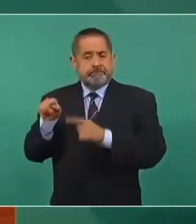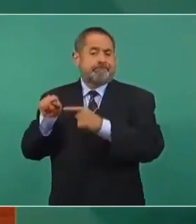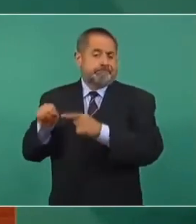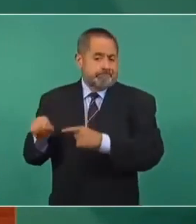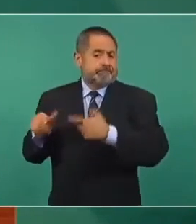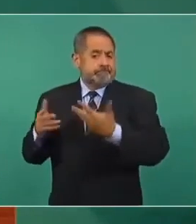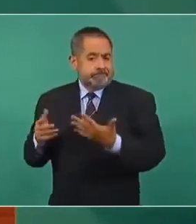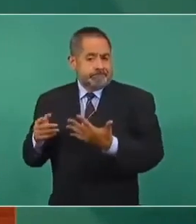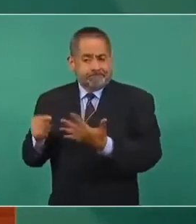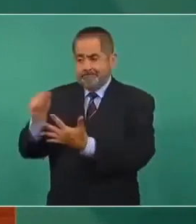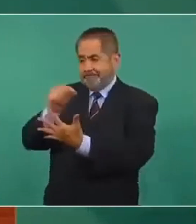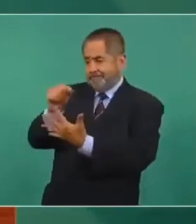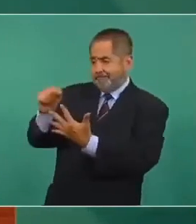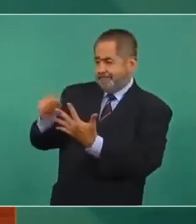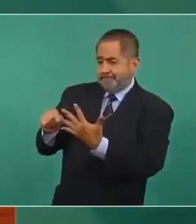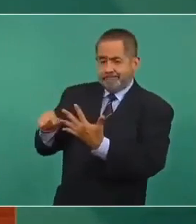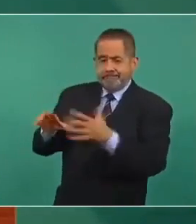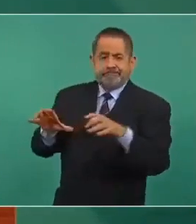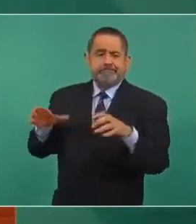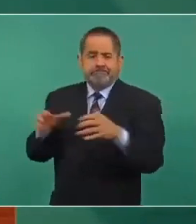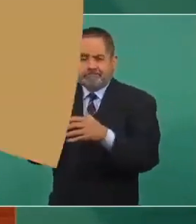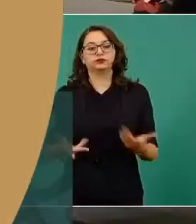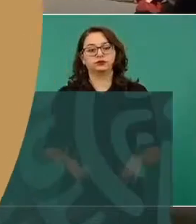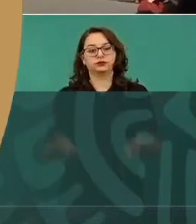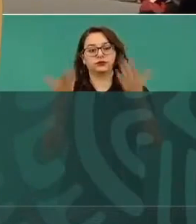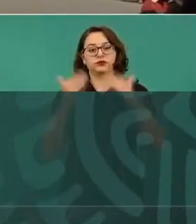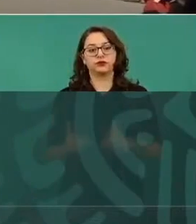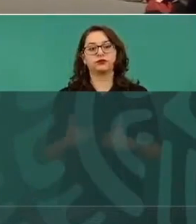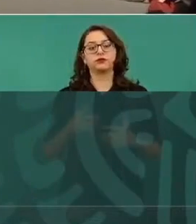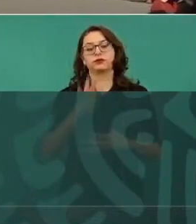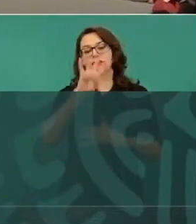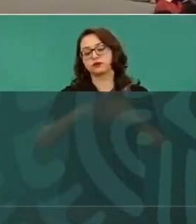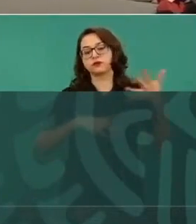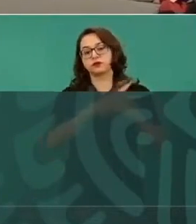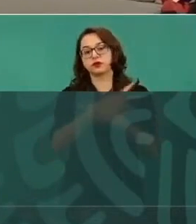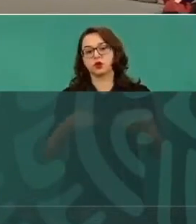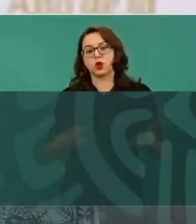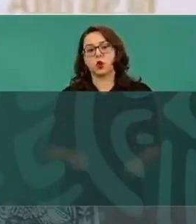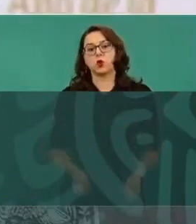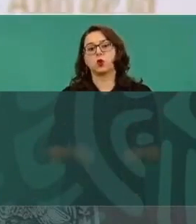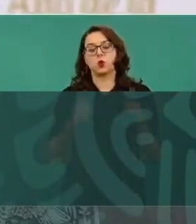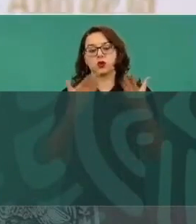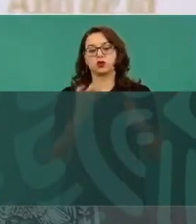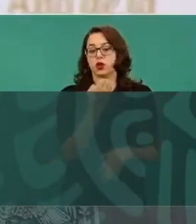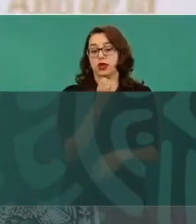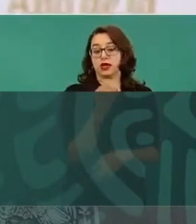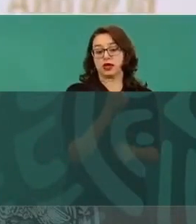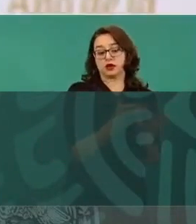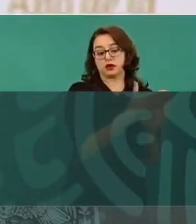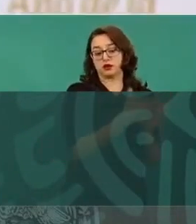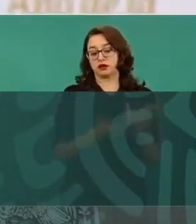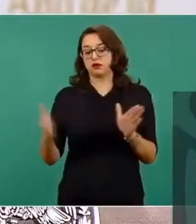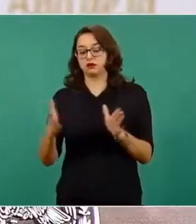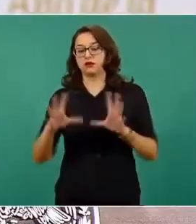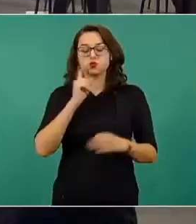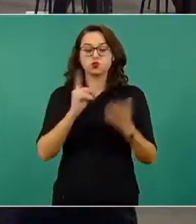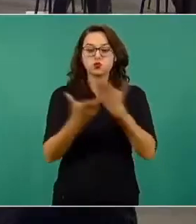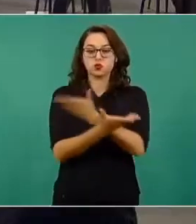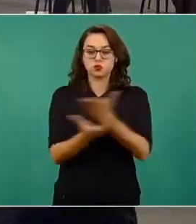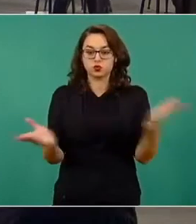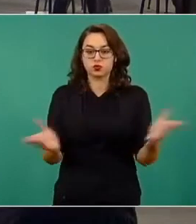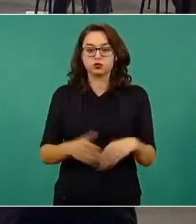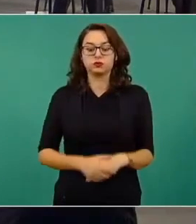entre todas estas áreas, puedan tener interconexión. El secretario de Salud, Jorge Alcocer, y el subsecretario del ramo,